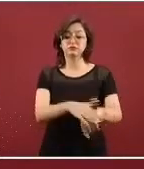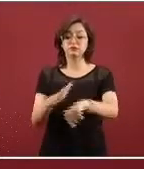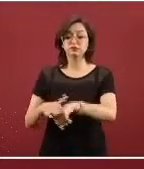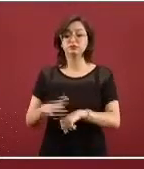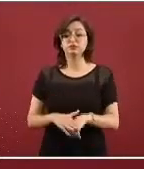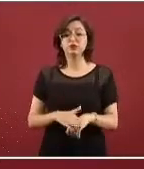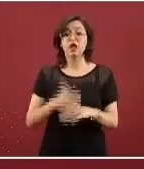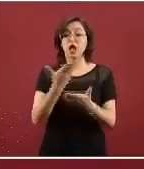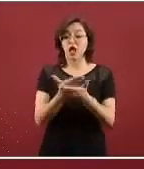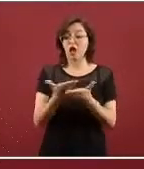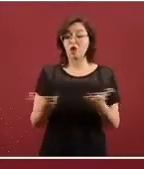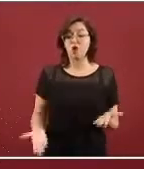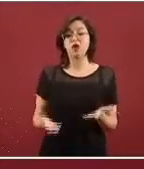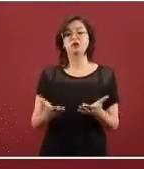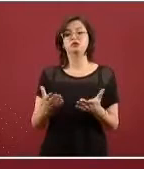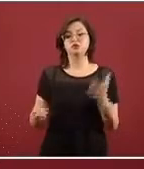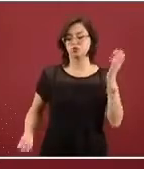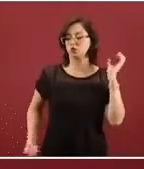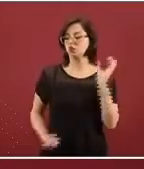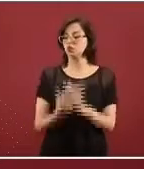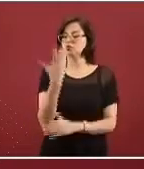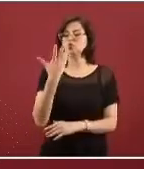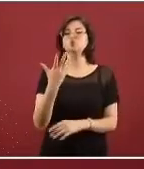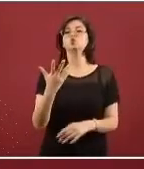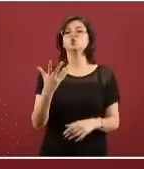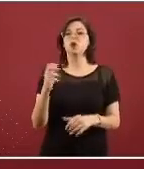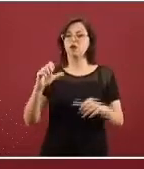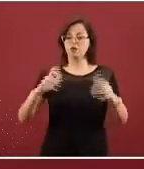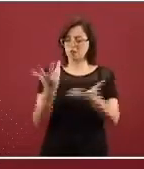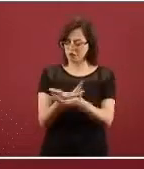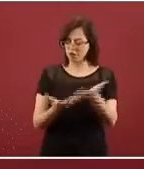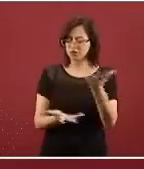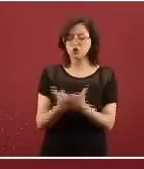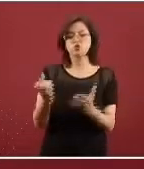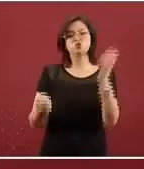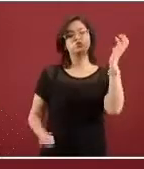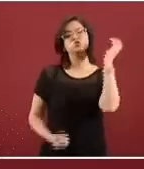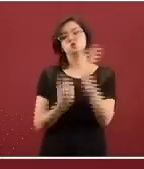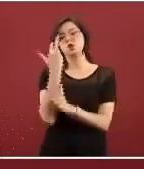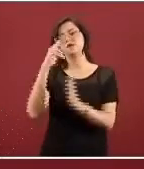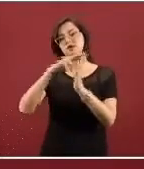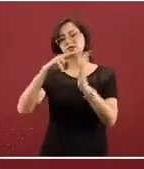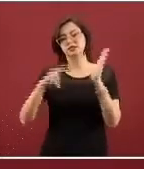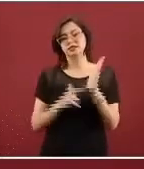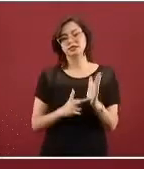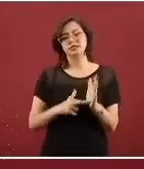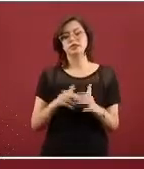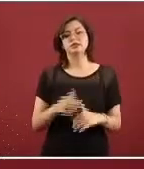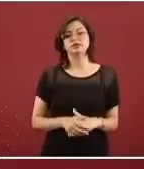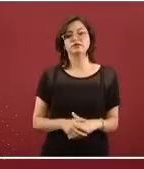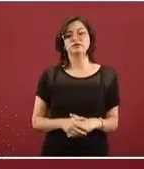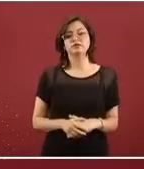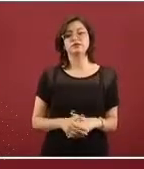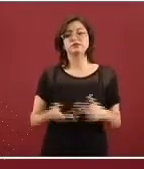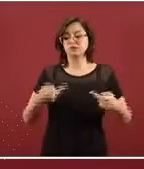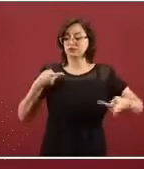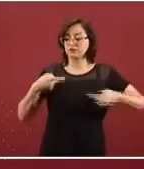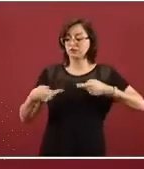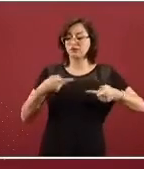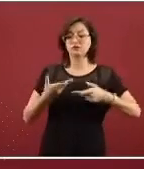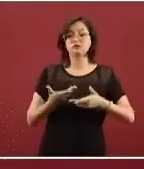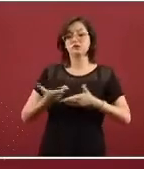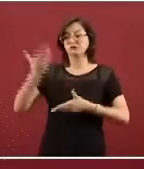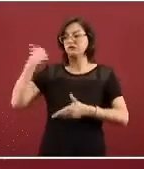nuevas medidas o el ajuste de las medidas existentes, y aquí destaco como parte del plan que trazamos desde